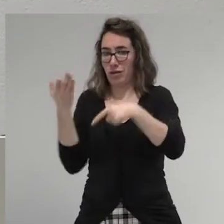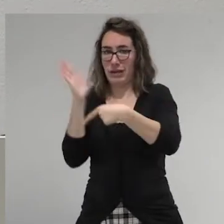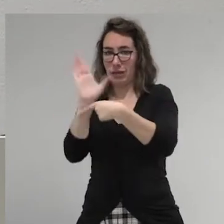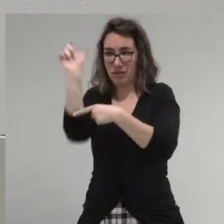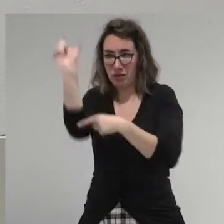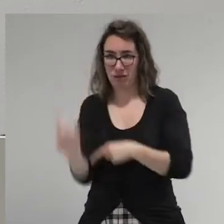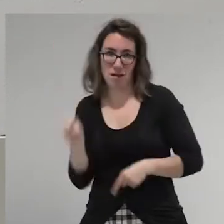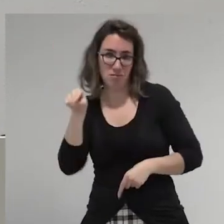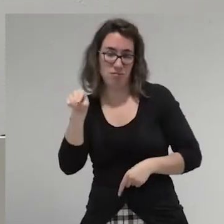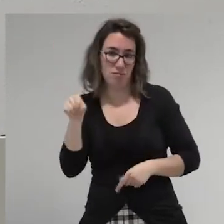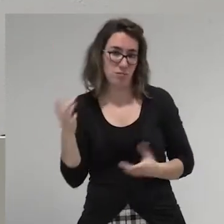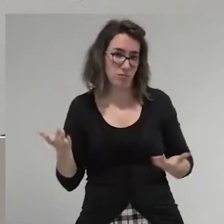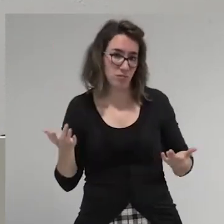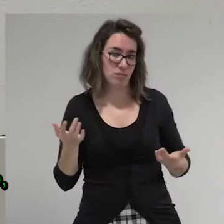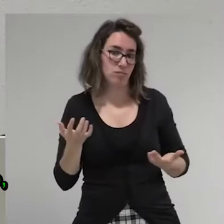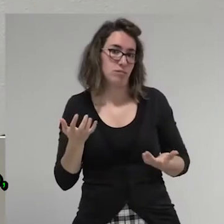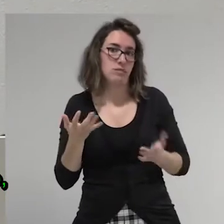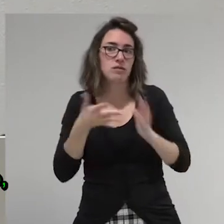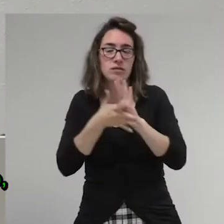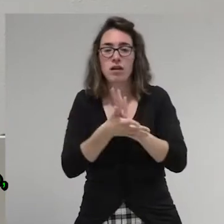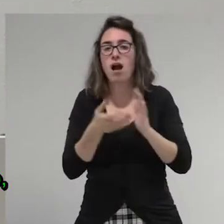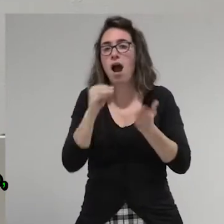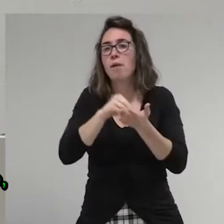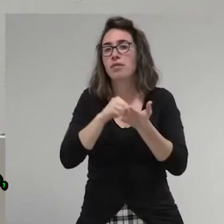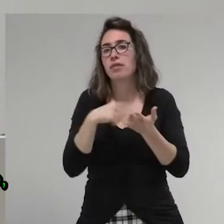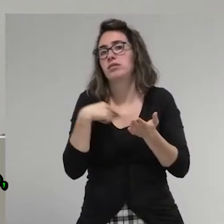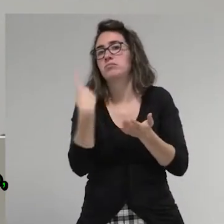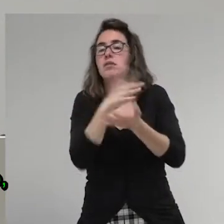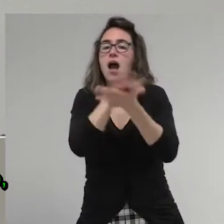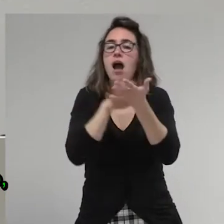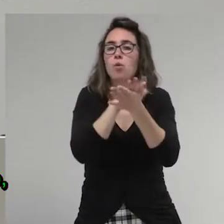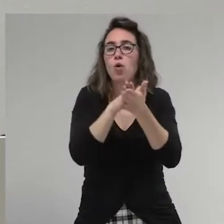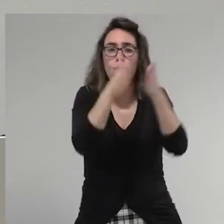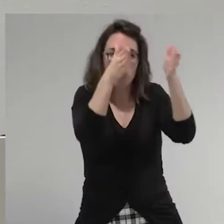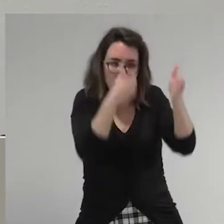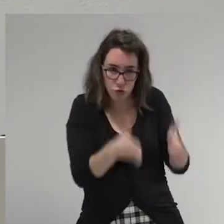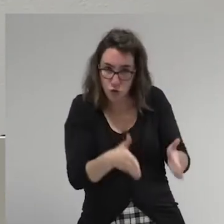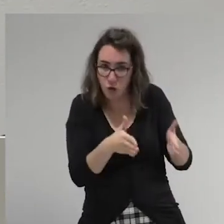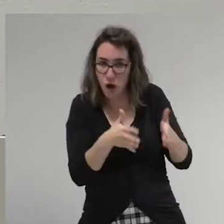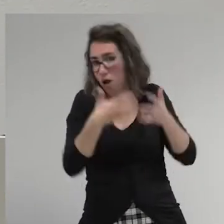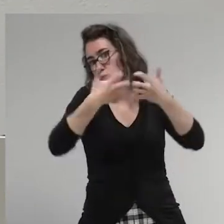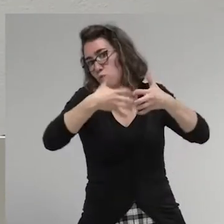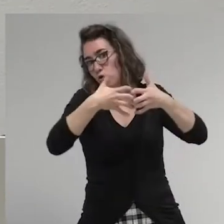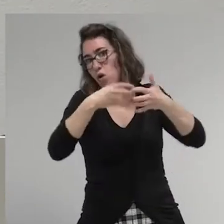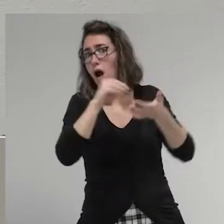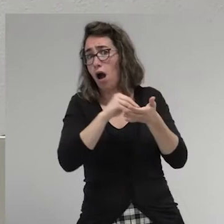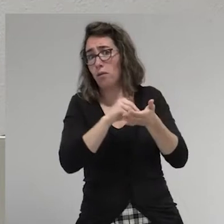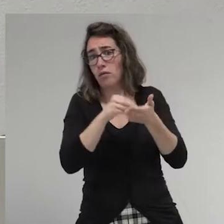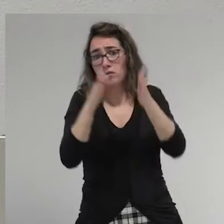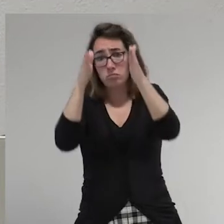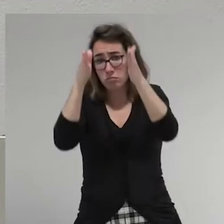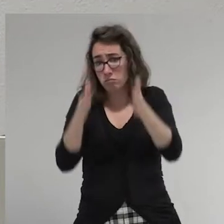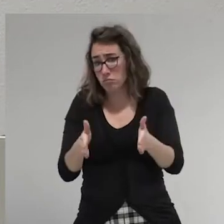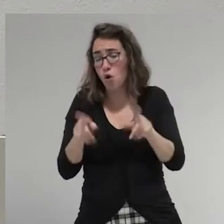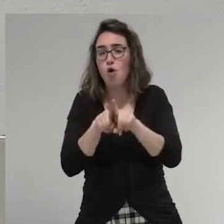Estado, hablamos como de todos los tentáculos. A veces estamos hablando del cuerpo, o sea, del motor, y a veces estamos hablando pues, de un simple